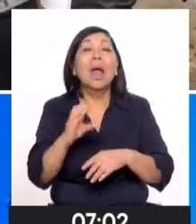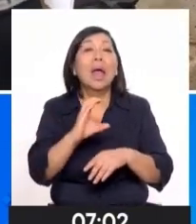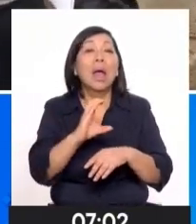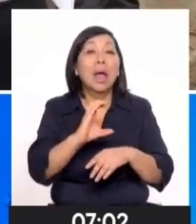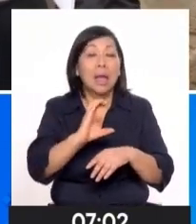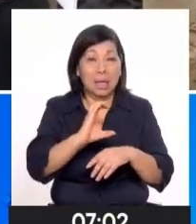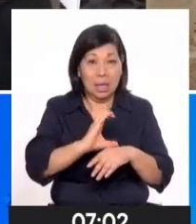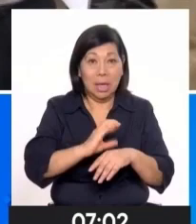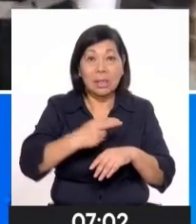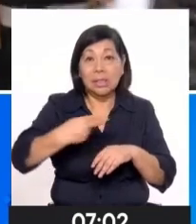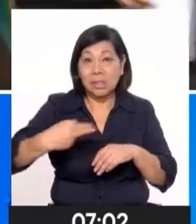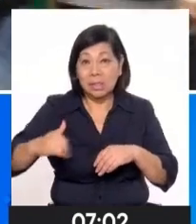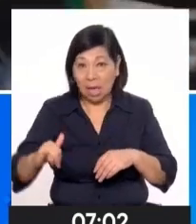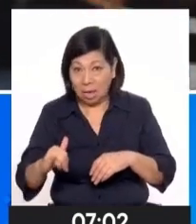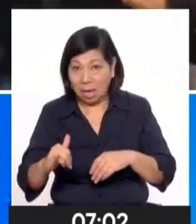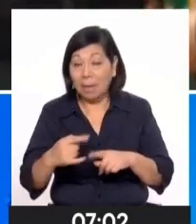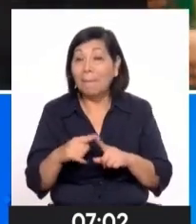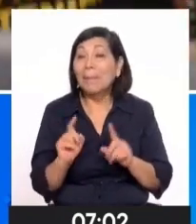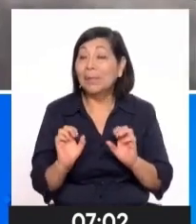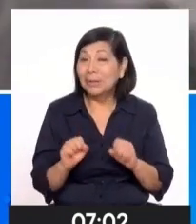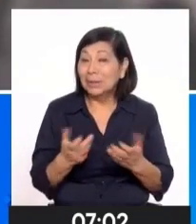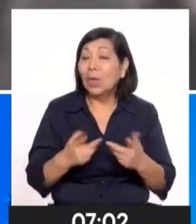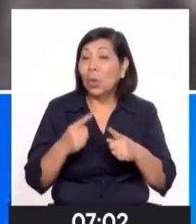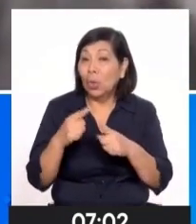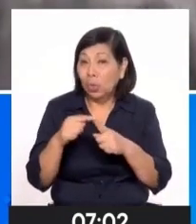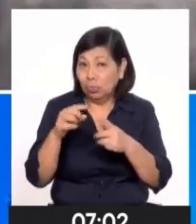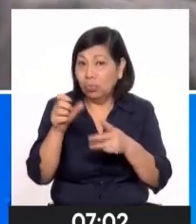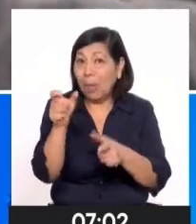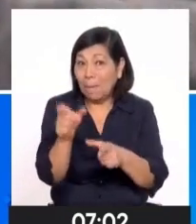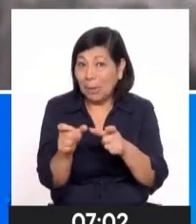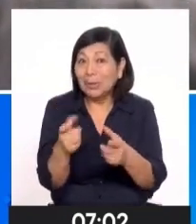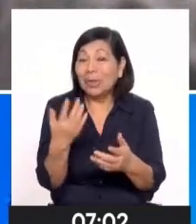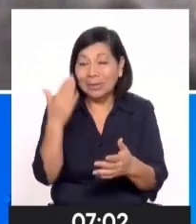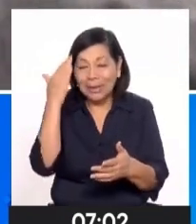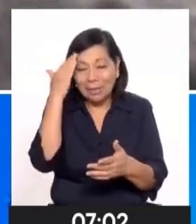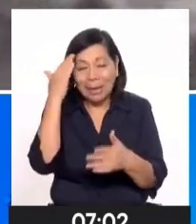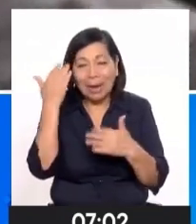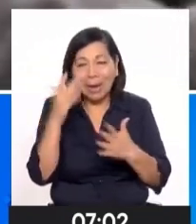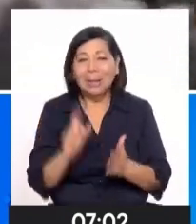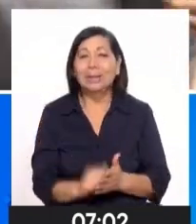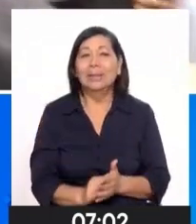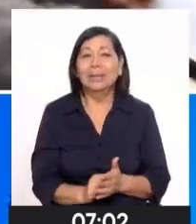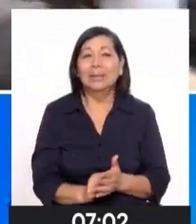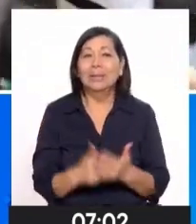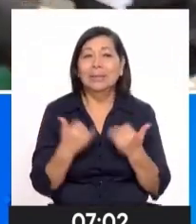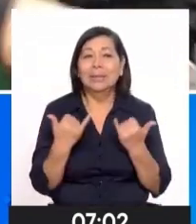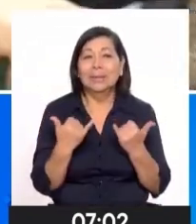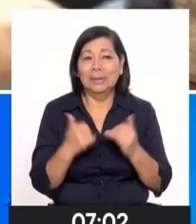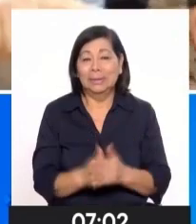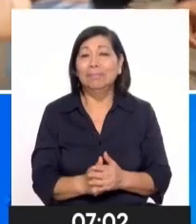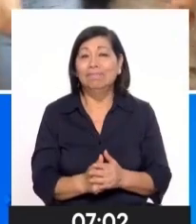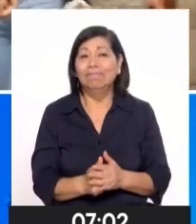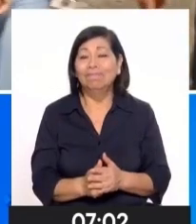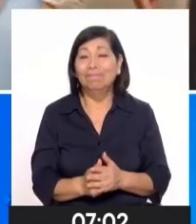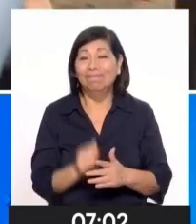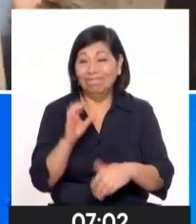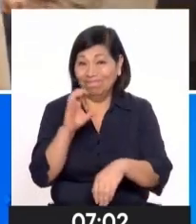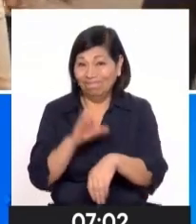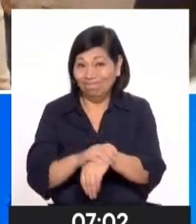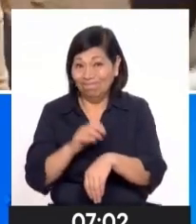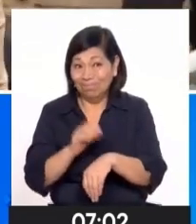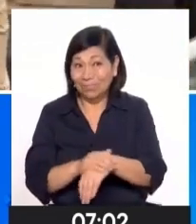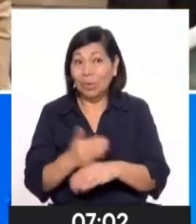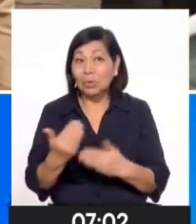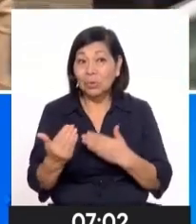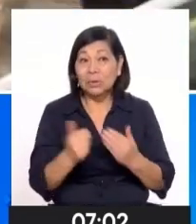puntos entonces donde la policía ha intervenido a diferentes personas. Sabemos que luego de estas intervenciones que se han realizado